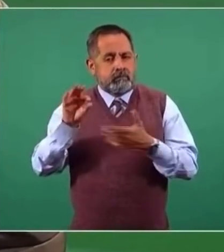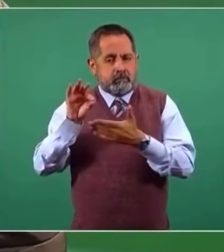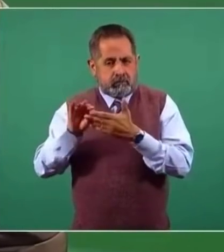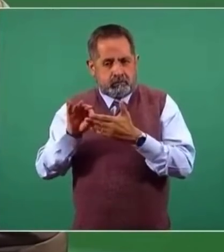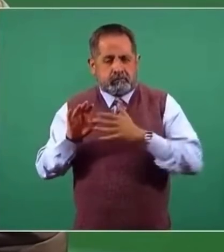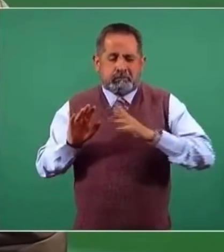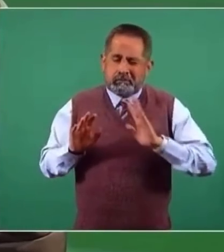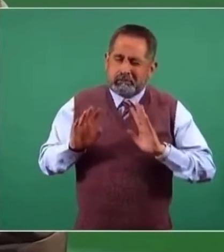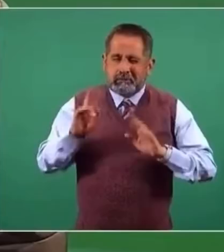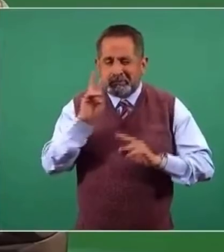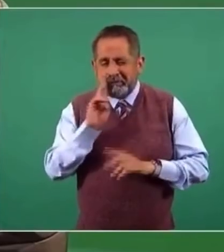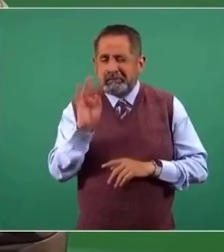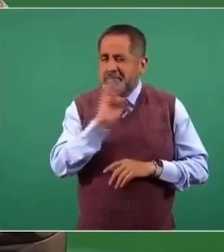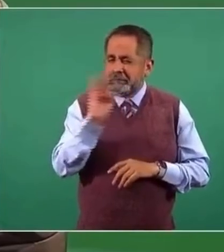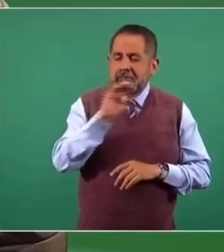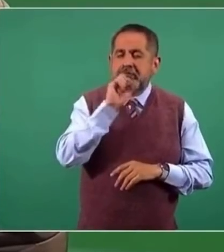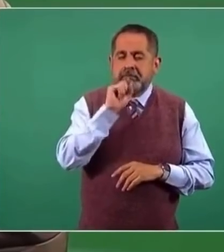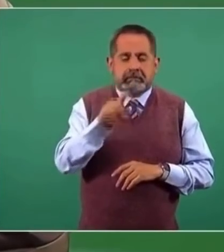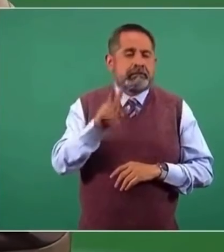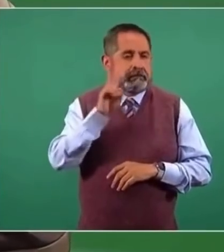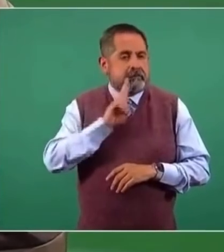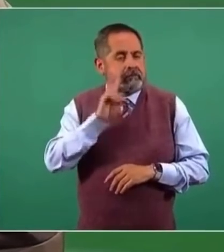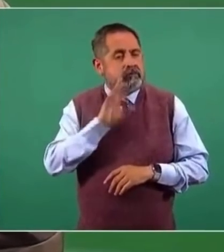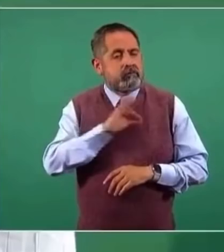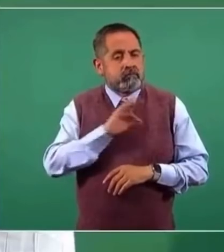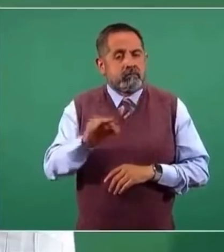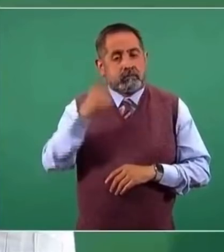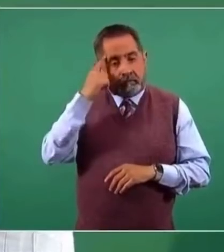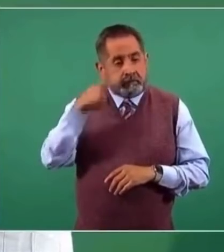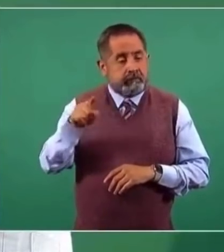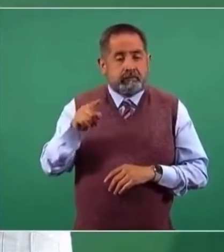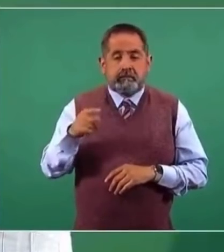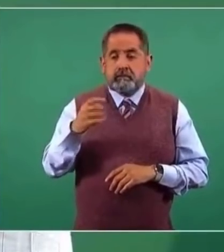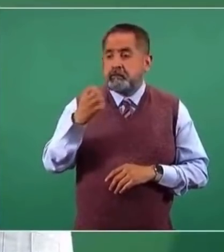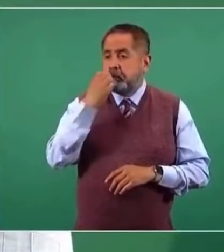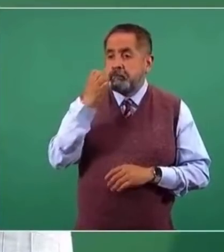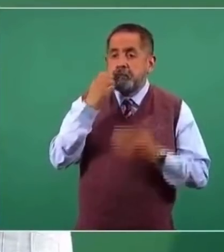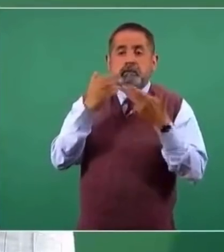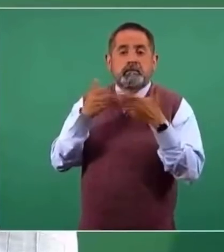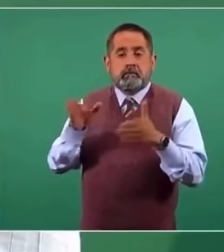puntos, pudieran entonces también considerarse para efectos